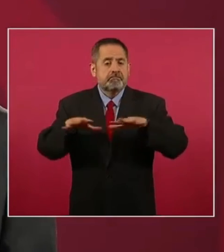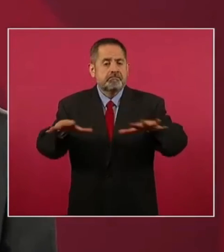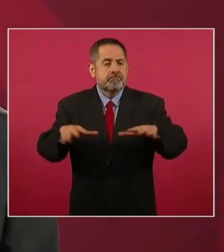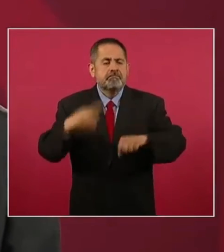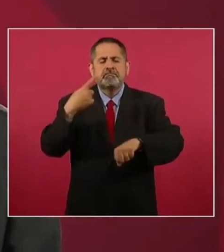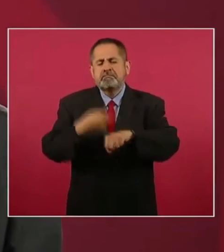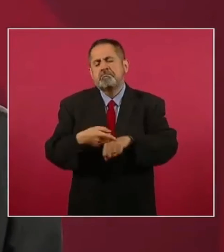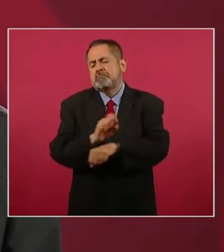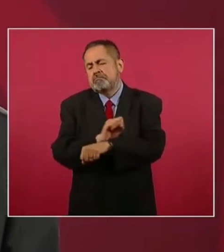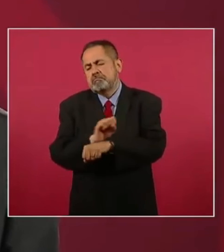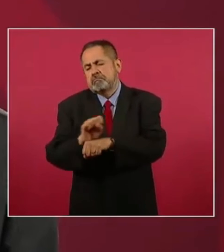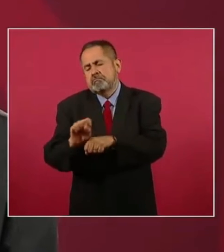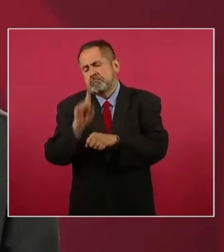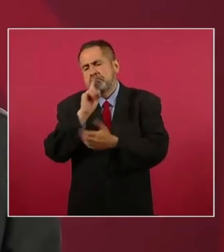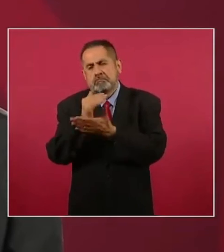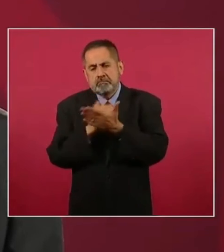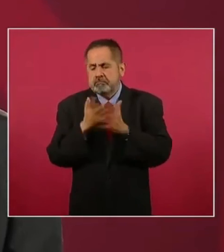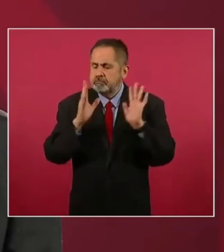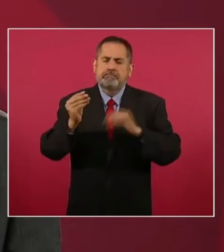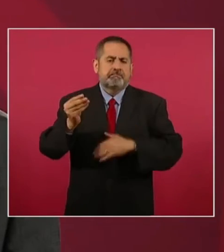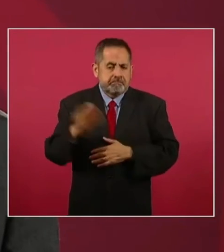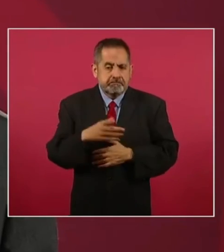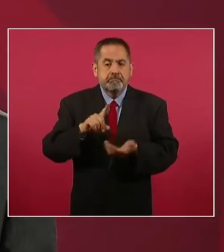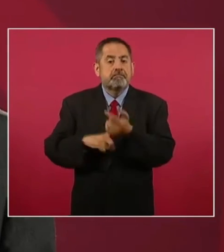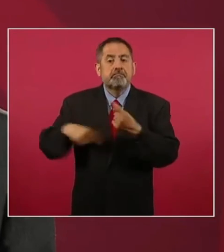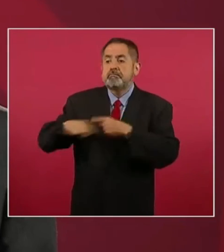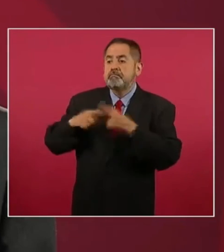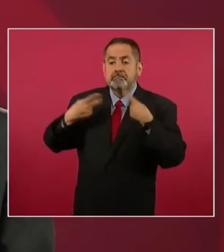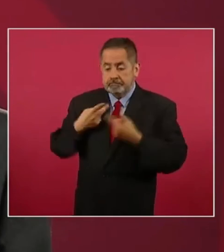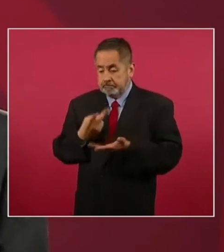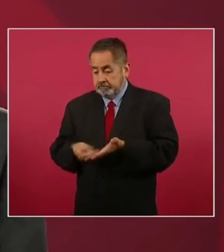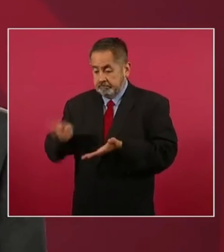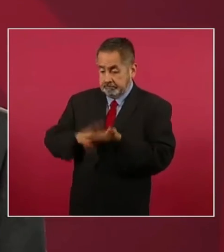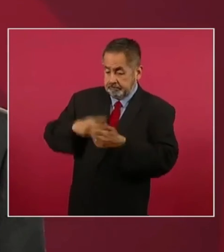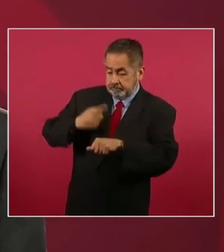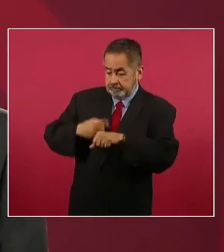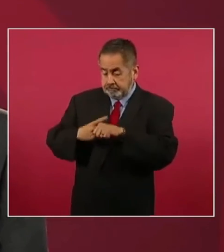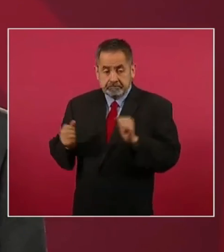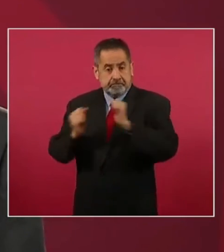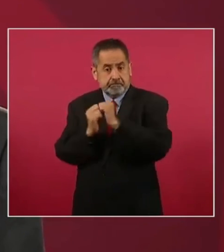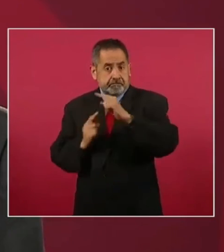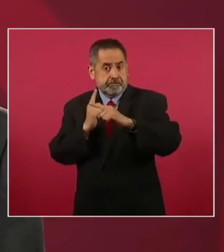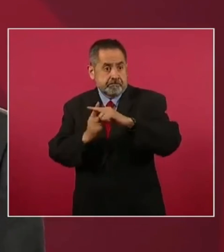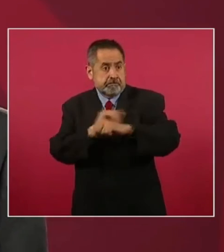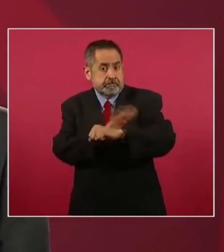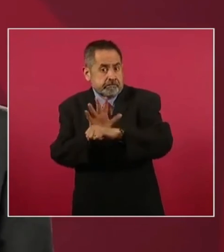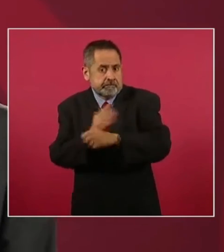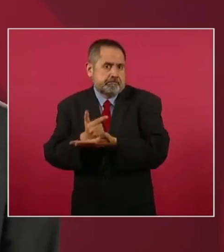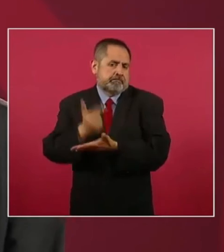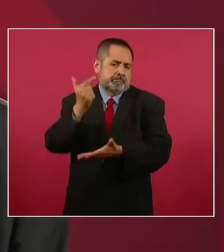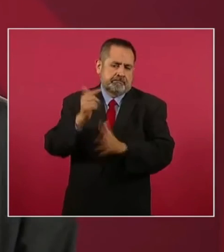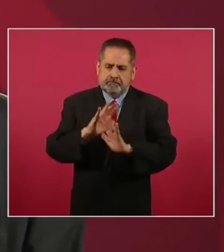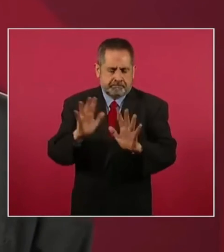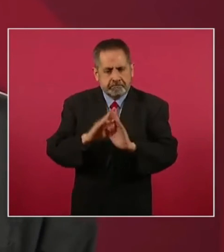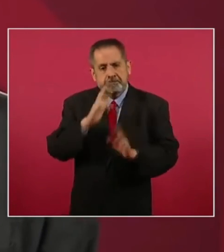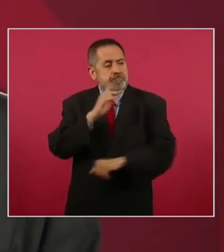menos agresiva, de todos modos en las personas con enfermedad crónica pueden complicarse las cosas y si se vacuna